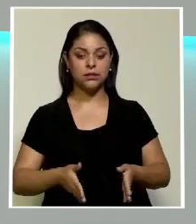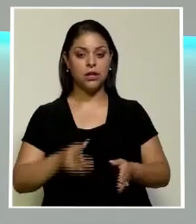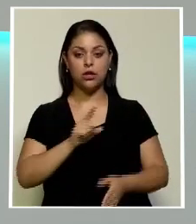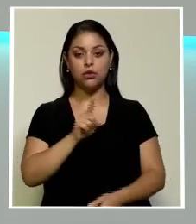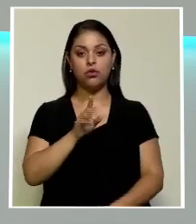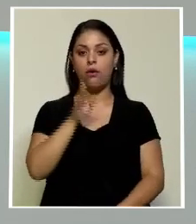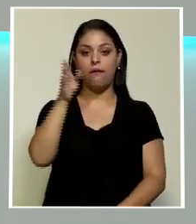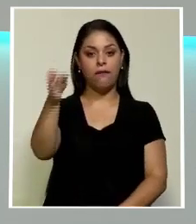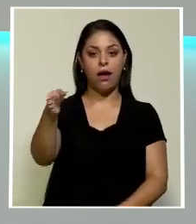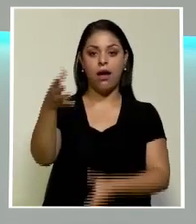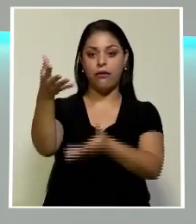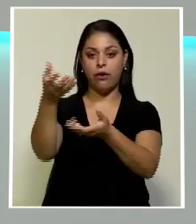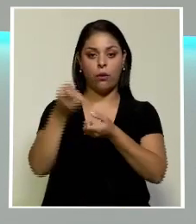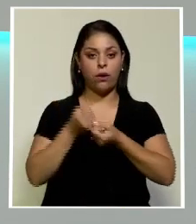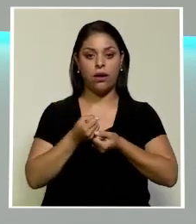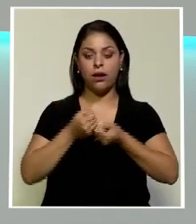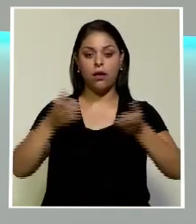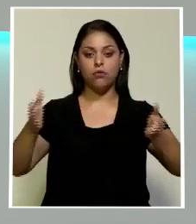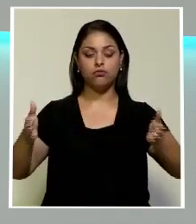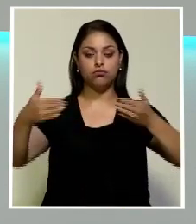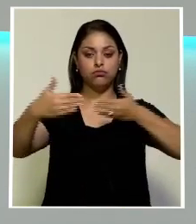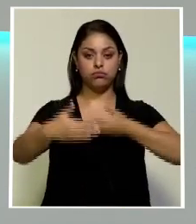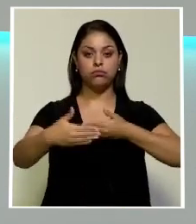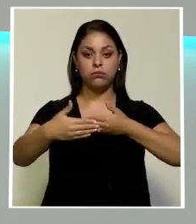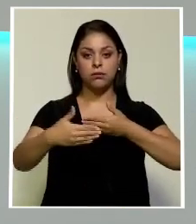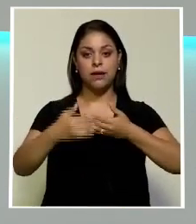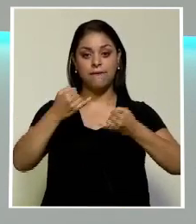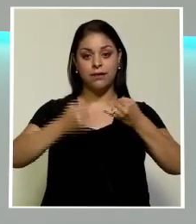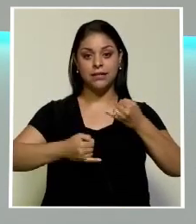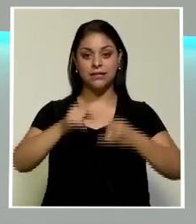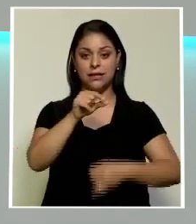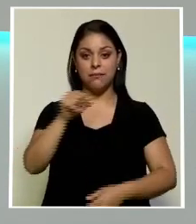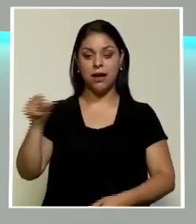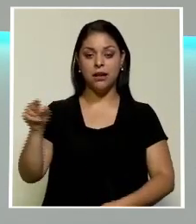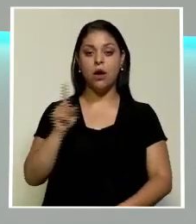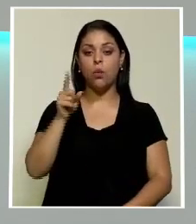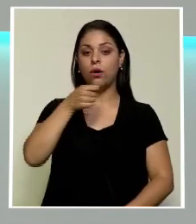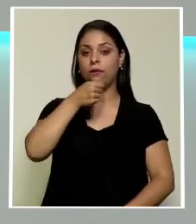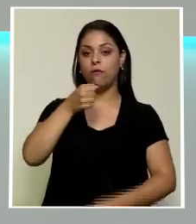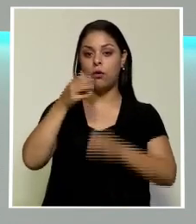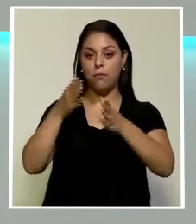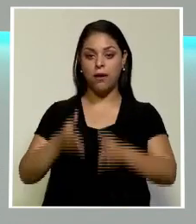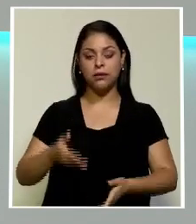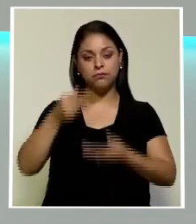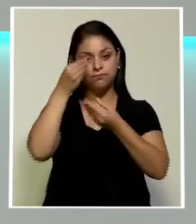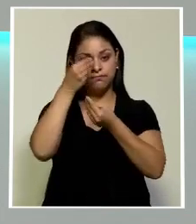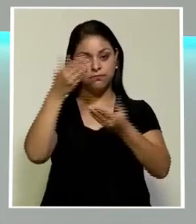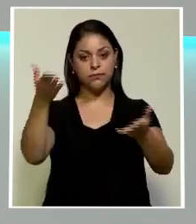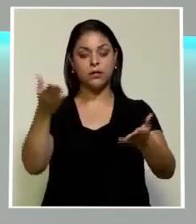fines de semana. Un equipo de Costa Rica Noticias estuvo en el puerto y nos presenta el siguiente reporte.